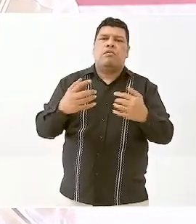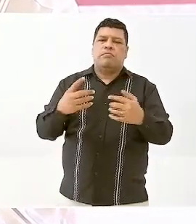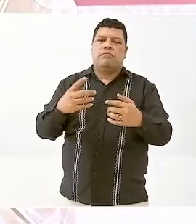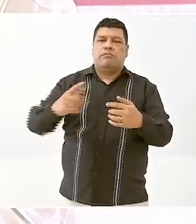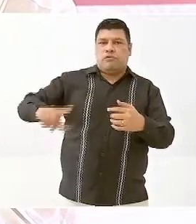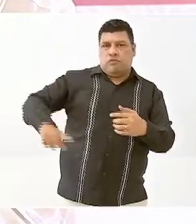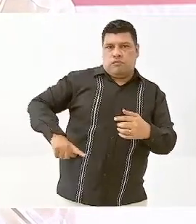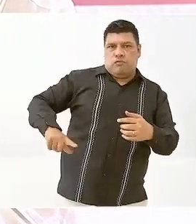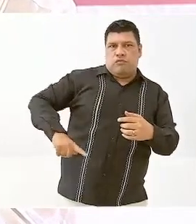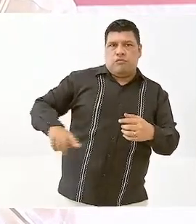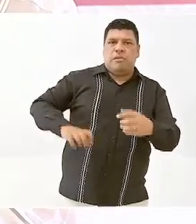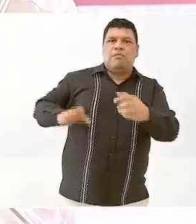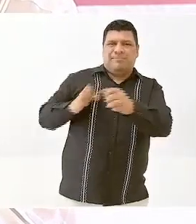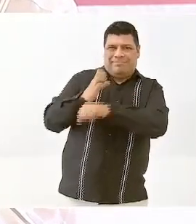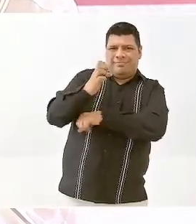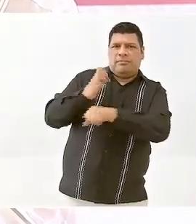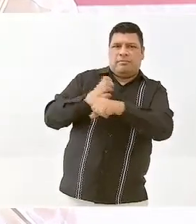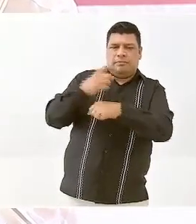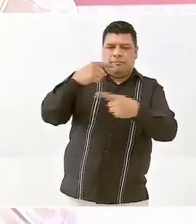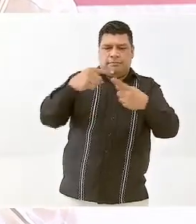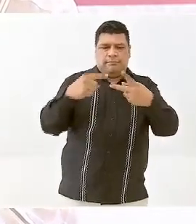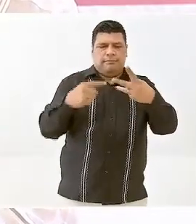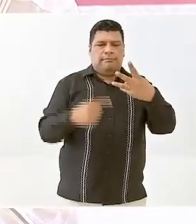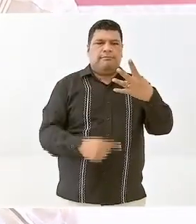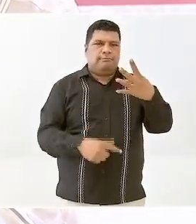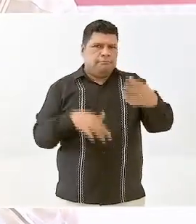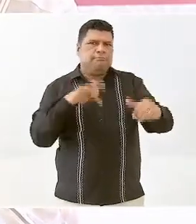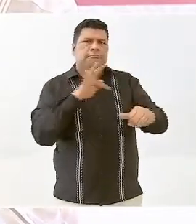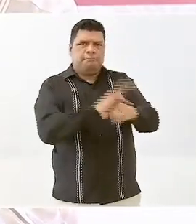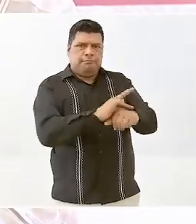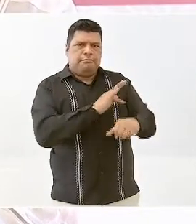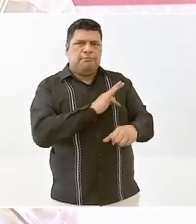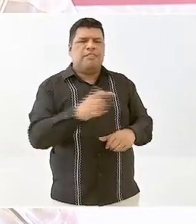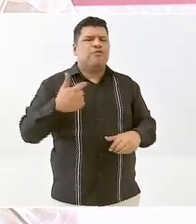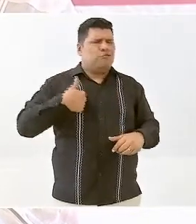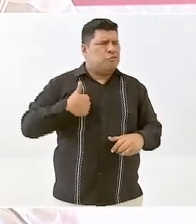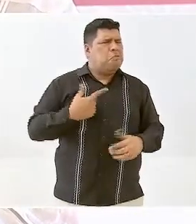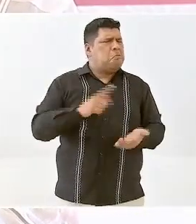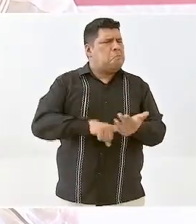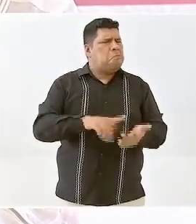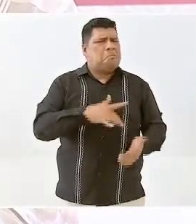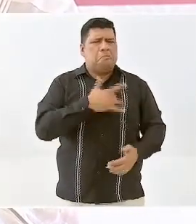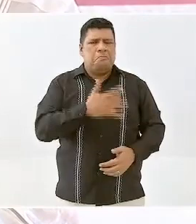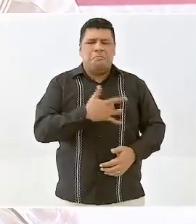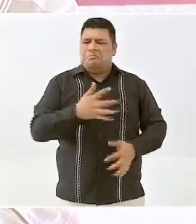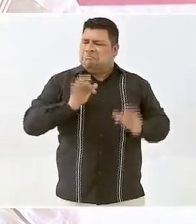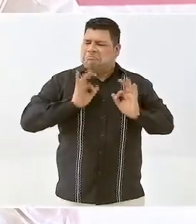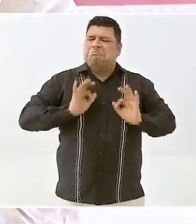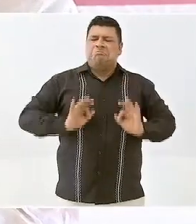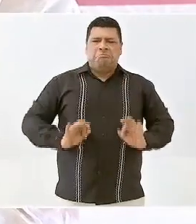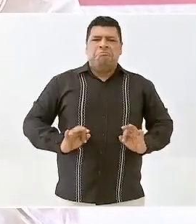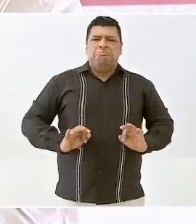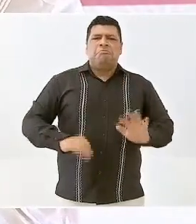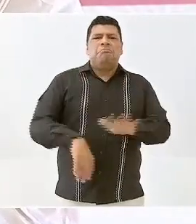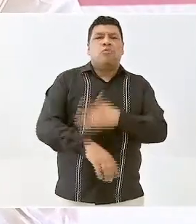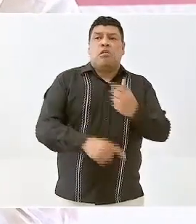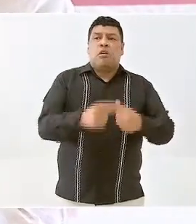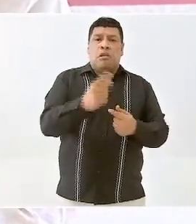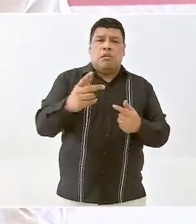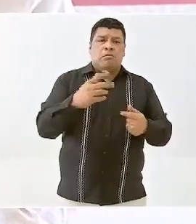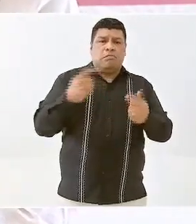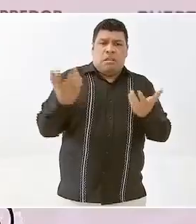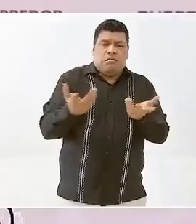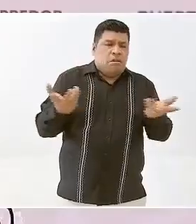gobiernos estatales. Yo estoy pues muy satisfecho con el trabajo que se está llevando